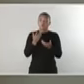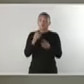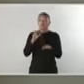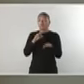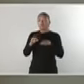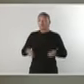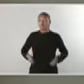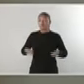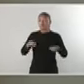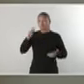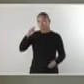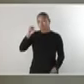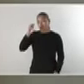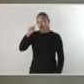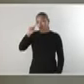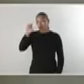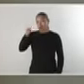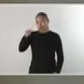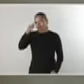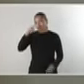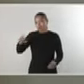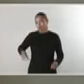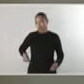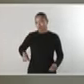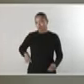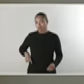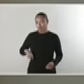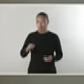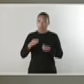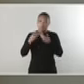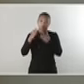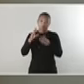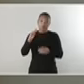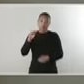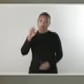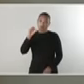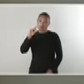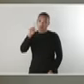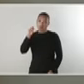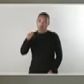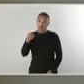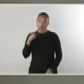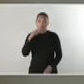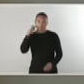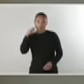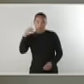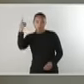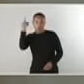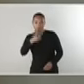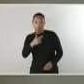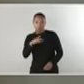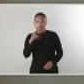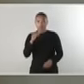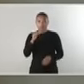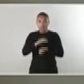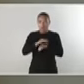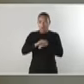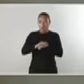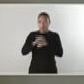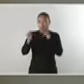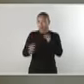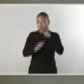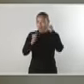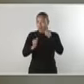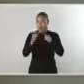McAllen Sí para que en nuestro gobierno pero ya te me estás quedando viendo muy feo a mí el amigo de la escoba como ya